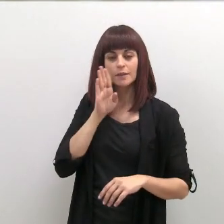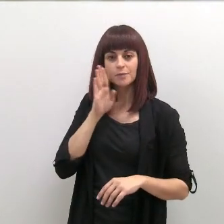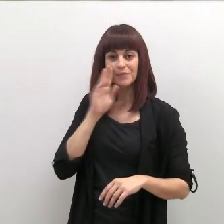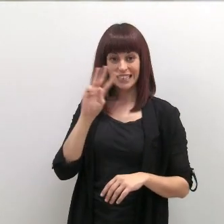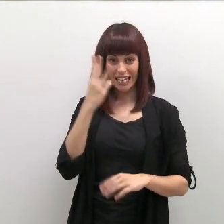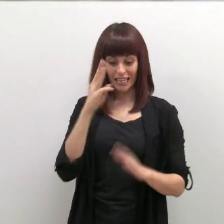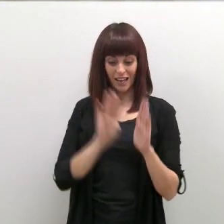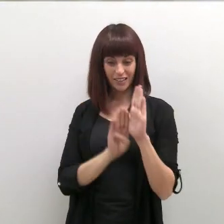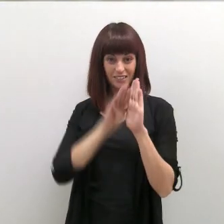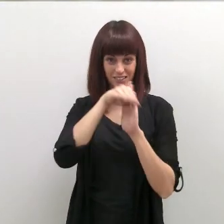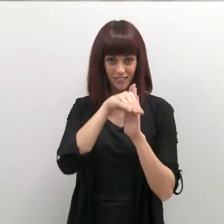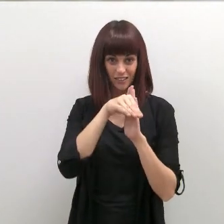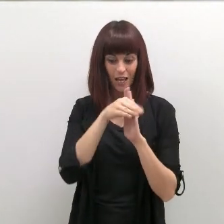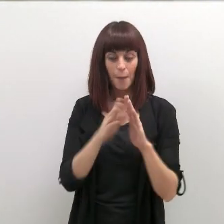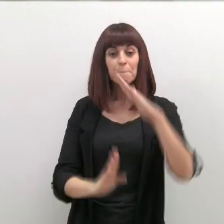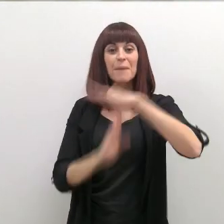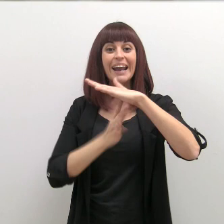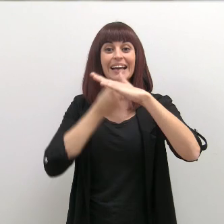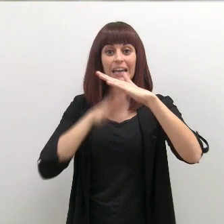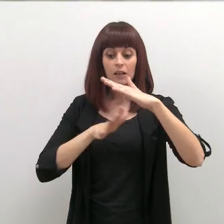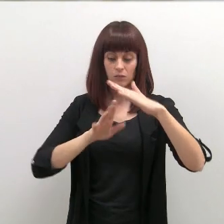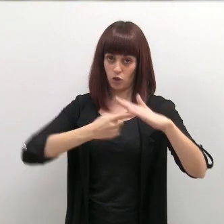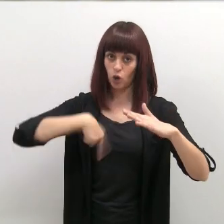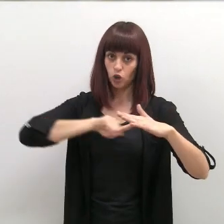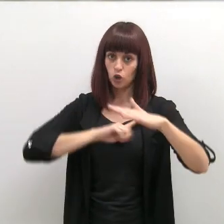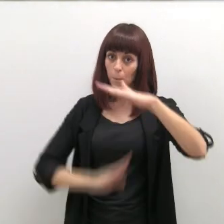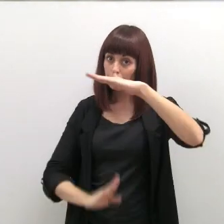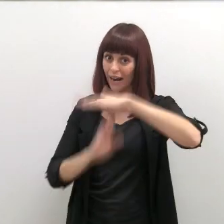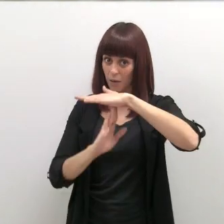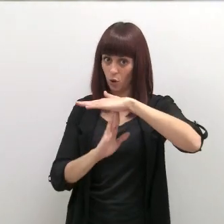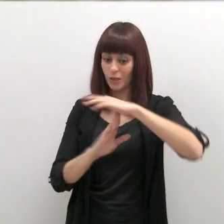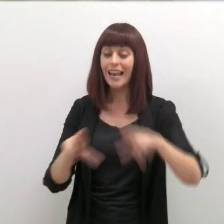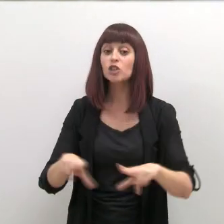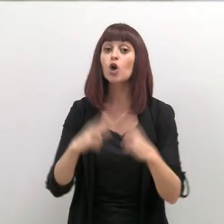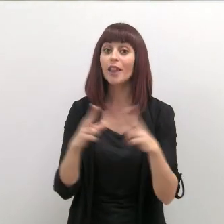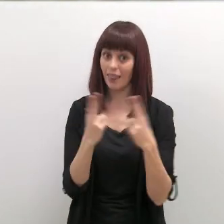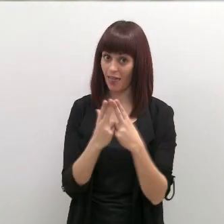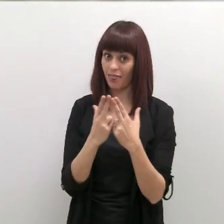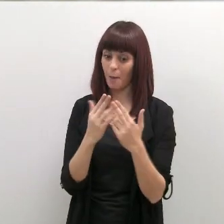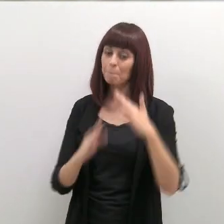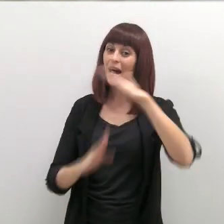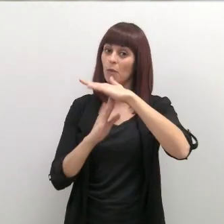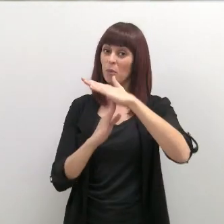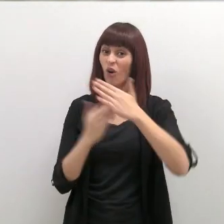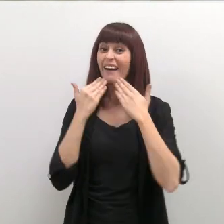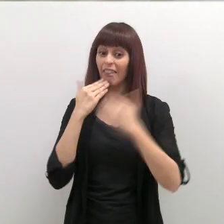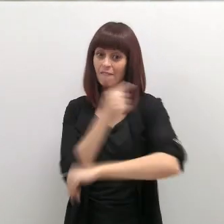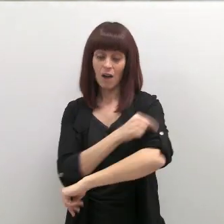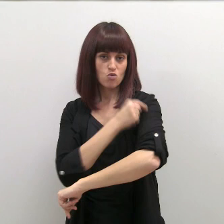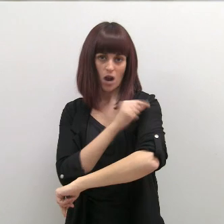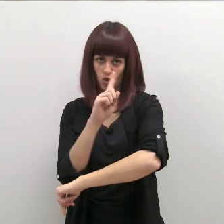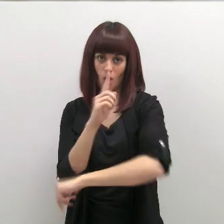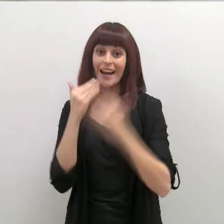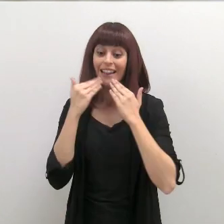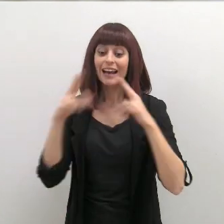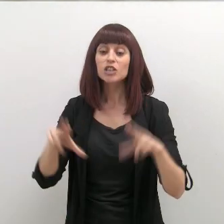oleada la paramos nosotros, no la vamos a parar nosotros como sociedad, no la vamos a poder parar con la vacunación. El viernes